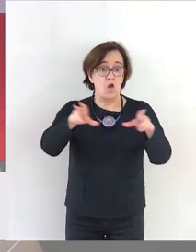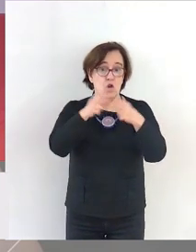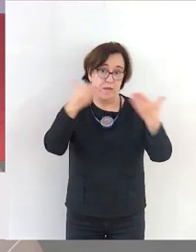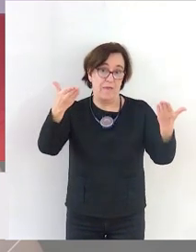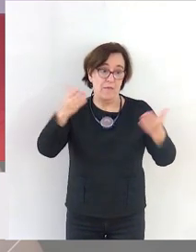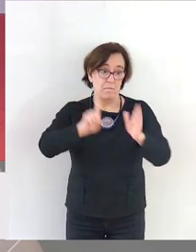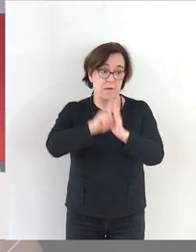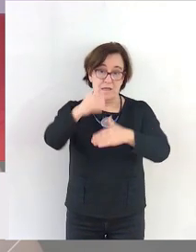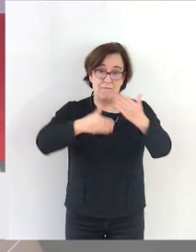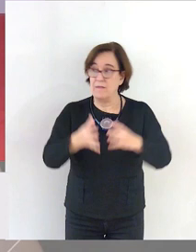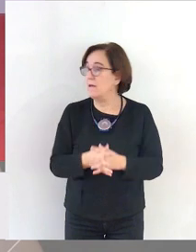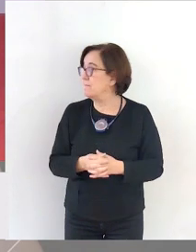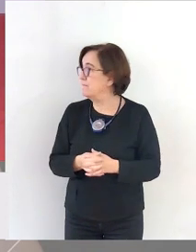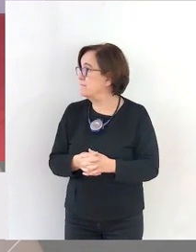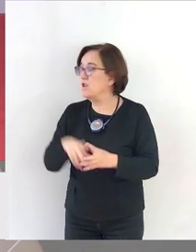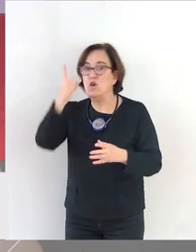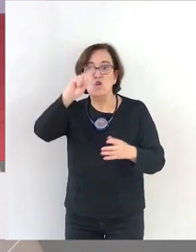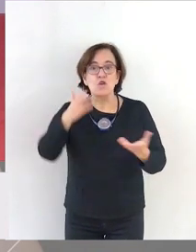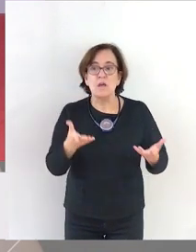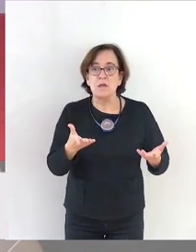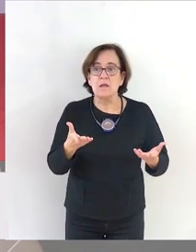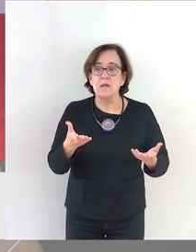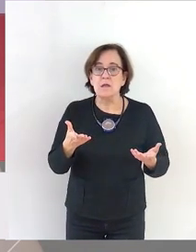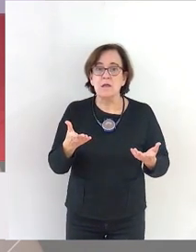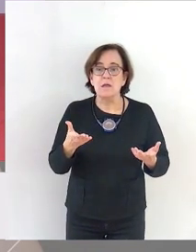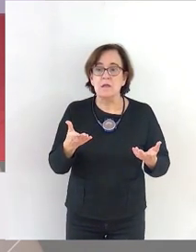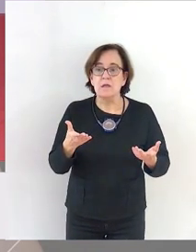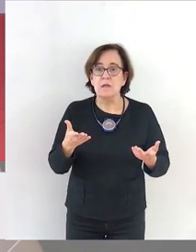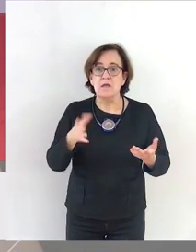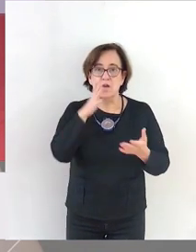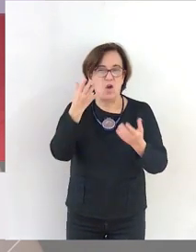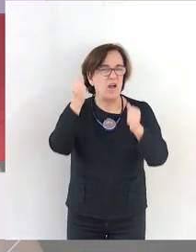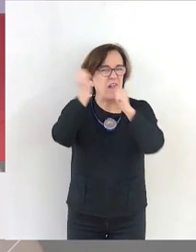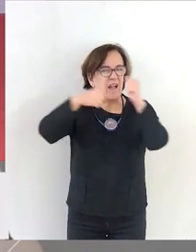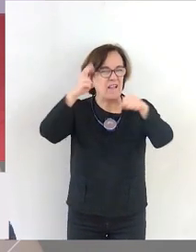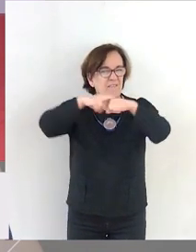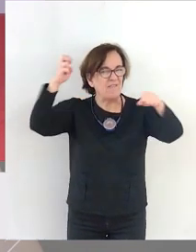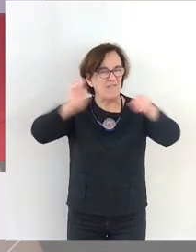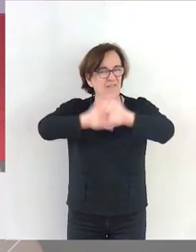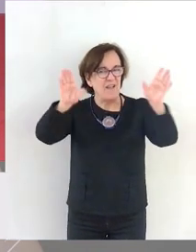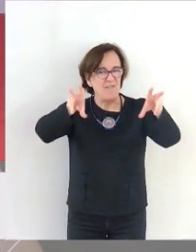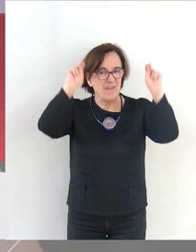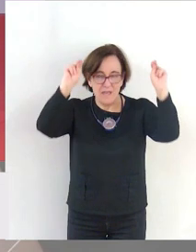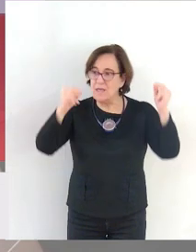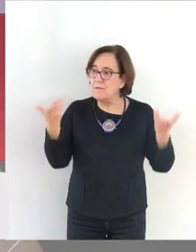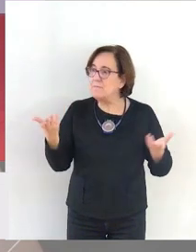avanzadas no no sé hasta qué punto eso está reñido con la descarbonización que también Estamos